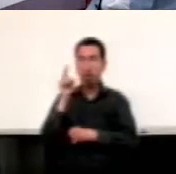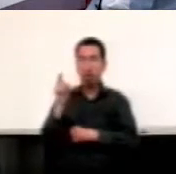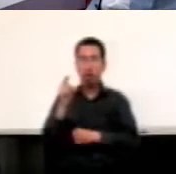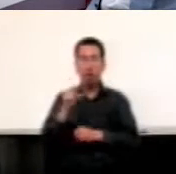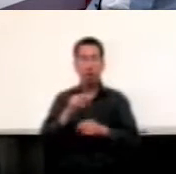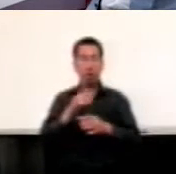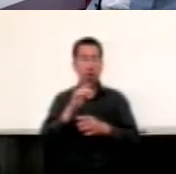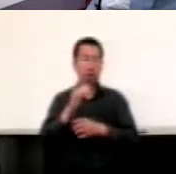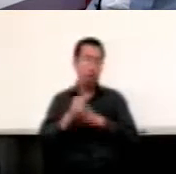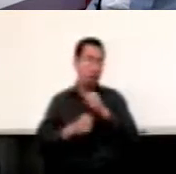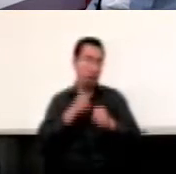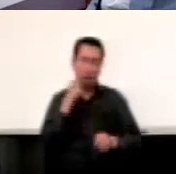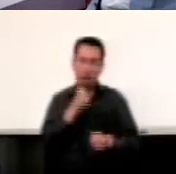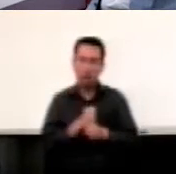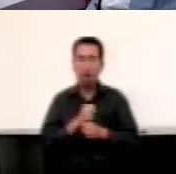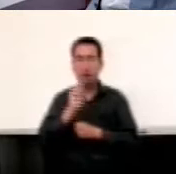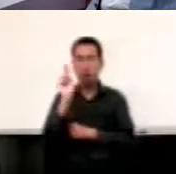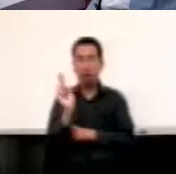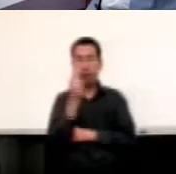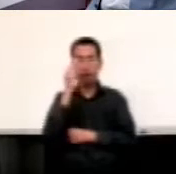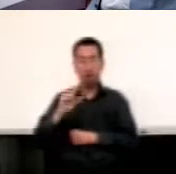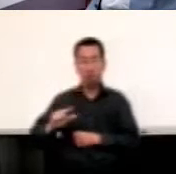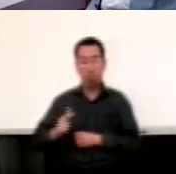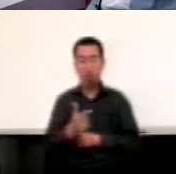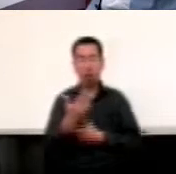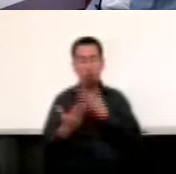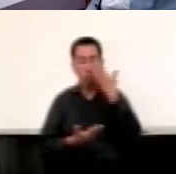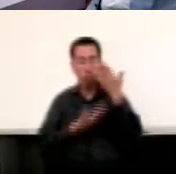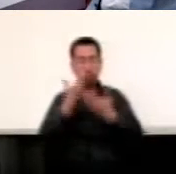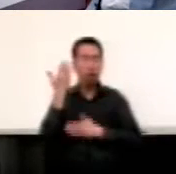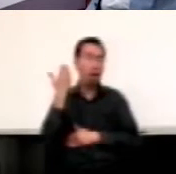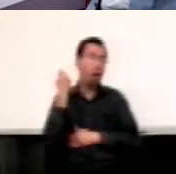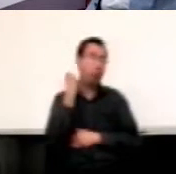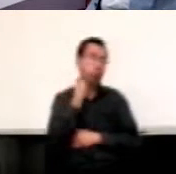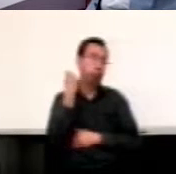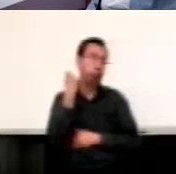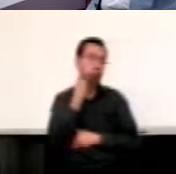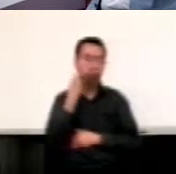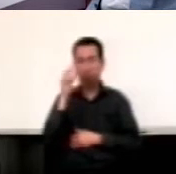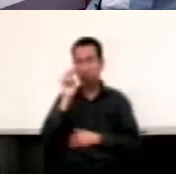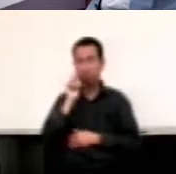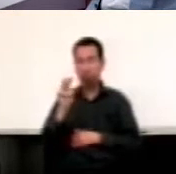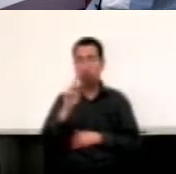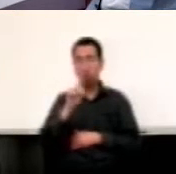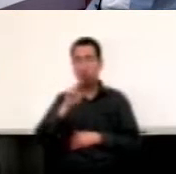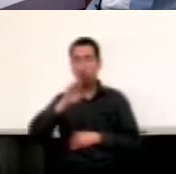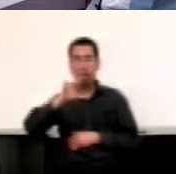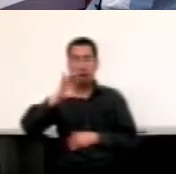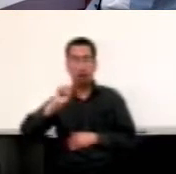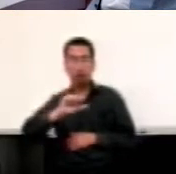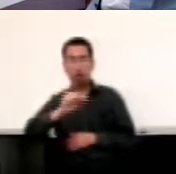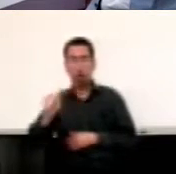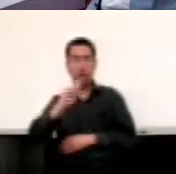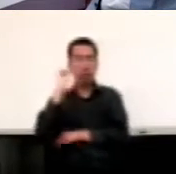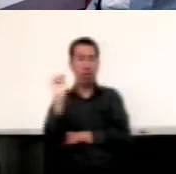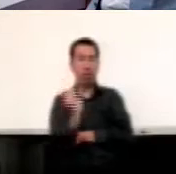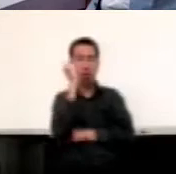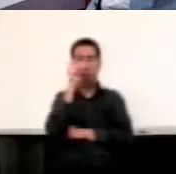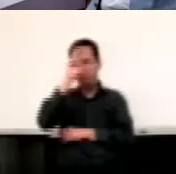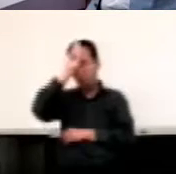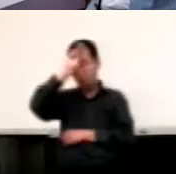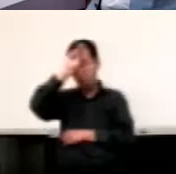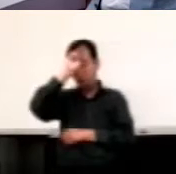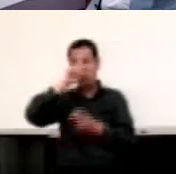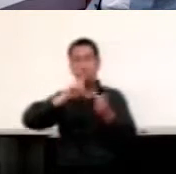2 años. Es licenciada en Derecho por la Universidad de Guanajuato y maestra en Administración Pública y Políticas Públicas por el TEC de Monterrey, Campus Ciudad de